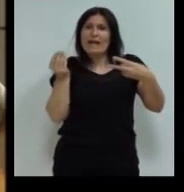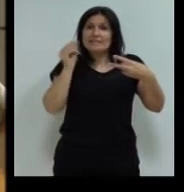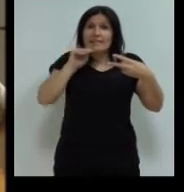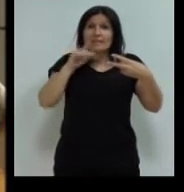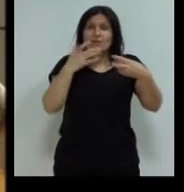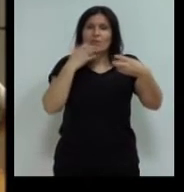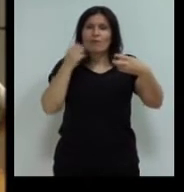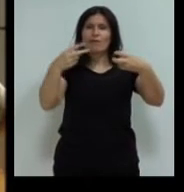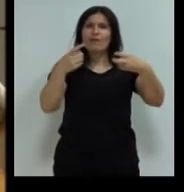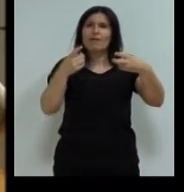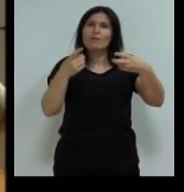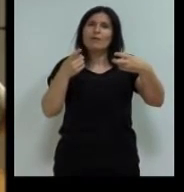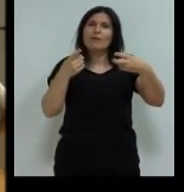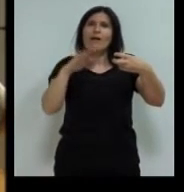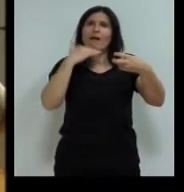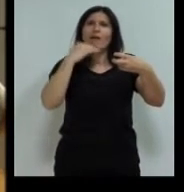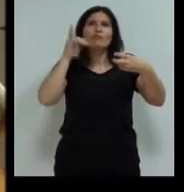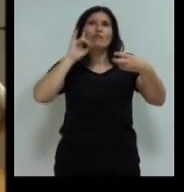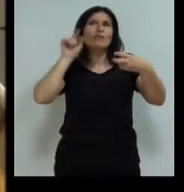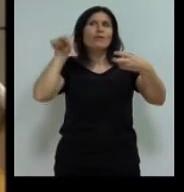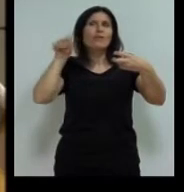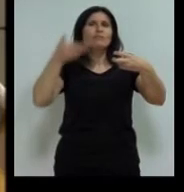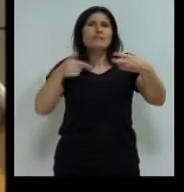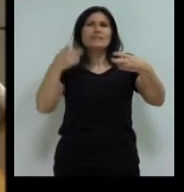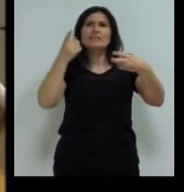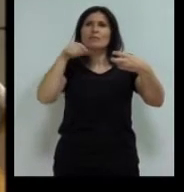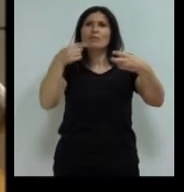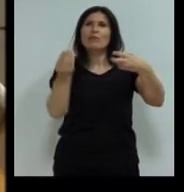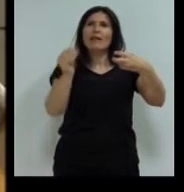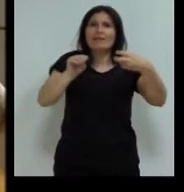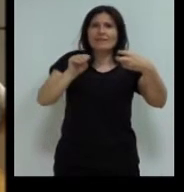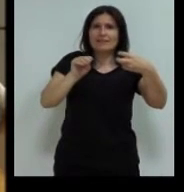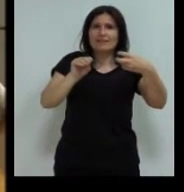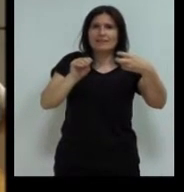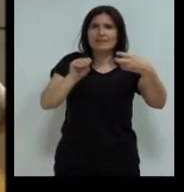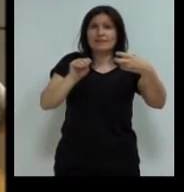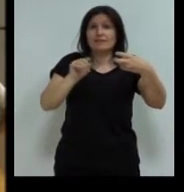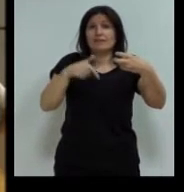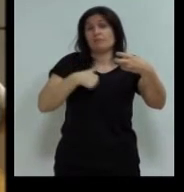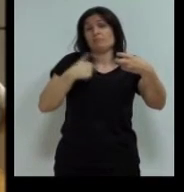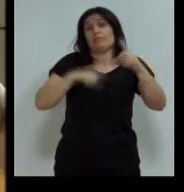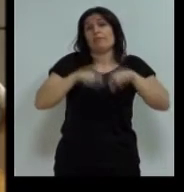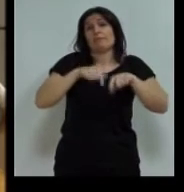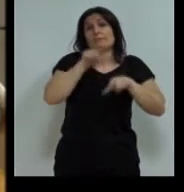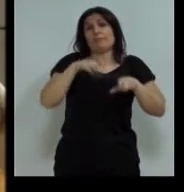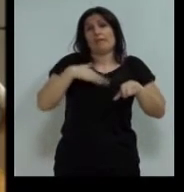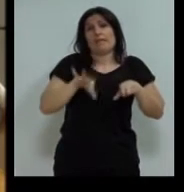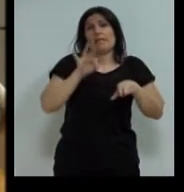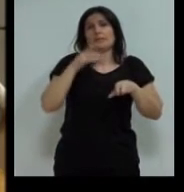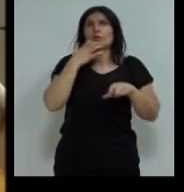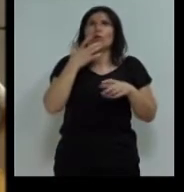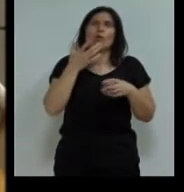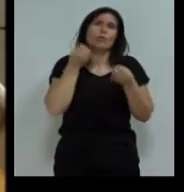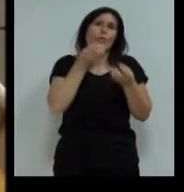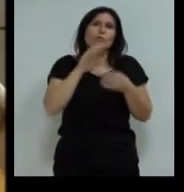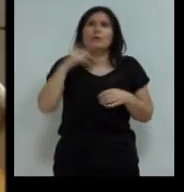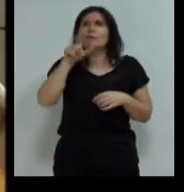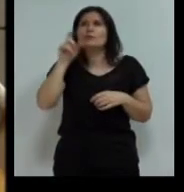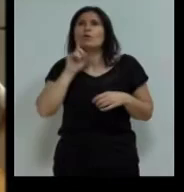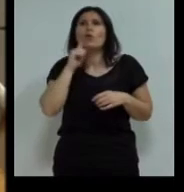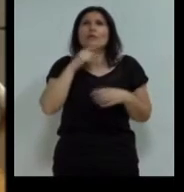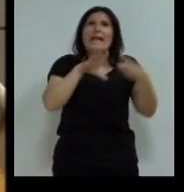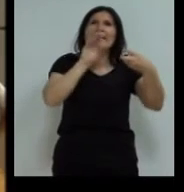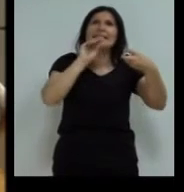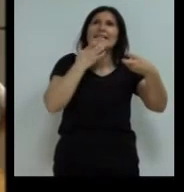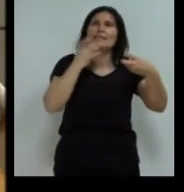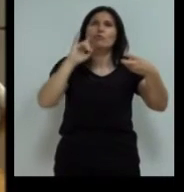como indicaciones de sonido para que una persona que no oye entienda. Yo siempre pongo el mismo ejemplo, es decir, si